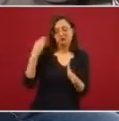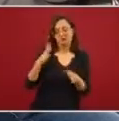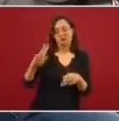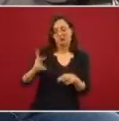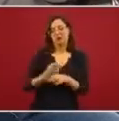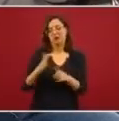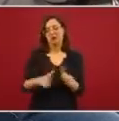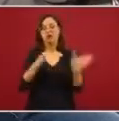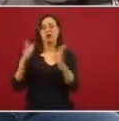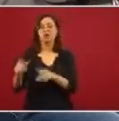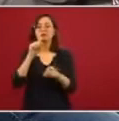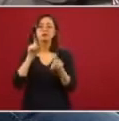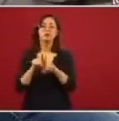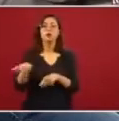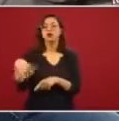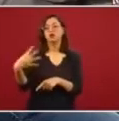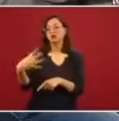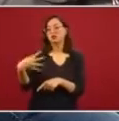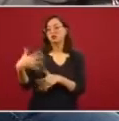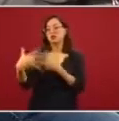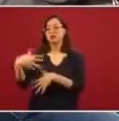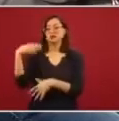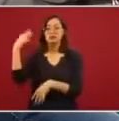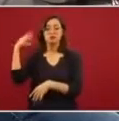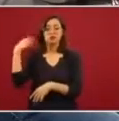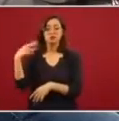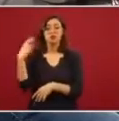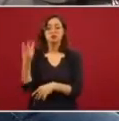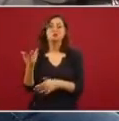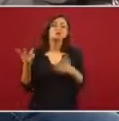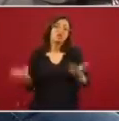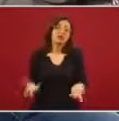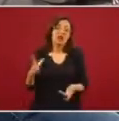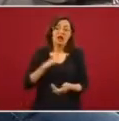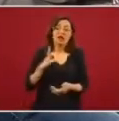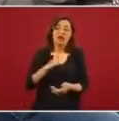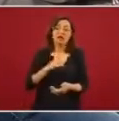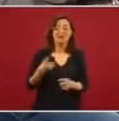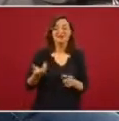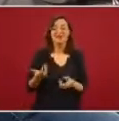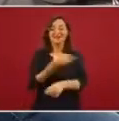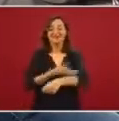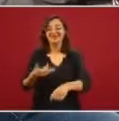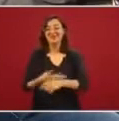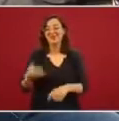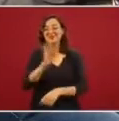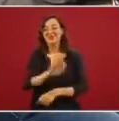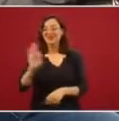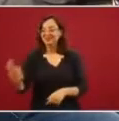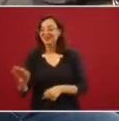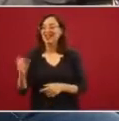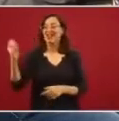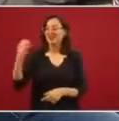el hell and heaven del 14 15 de marzo hacia es decir coincidió sean se acomodó todo para que fuera este momento con esos